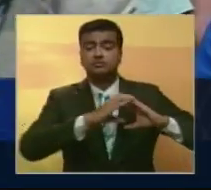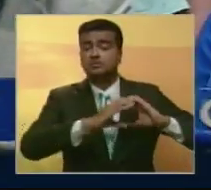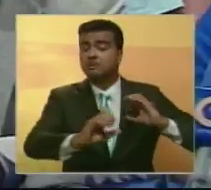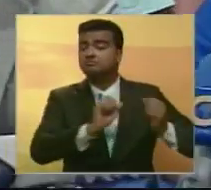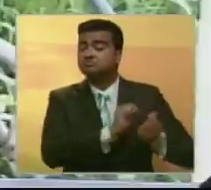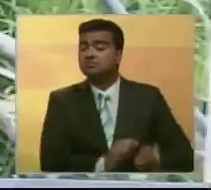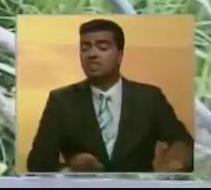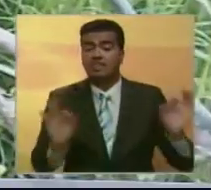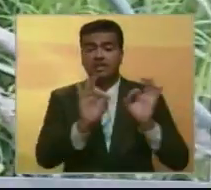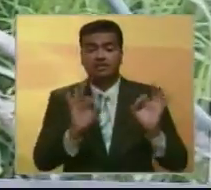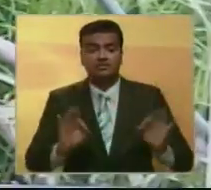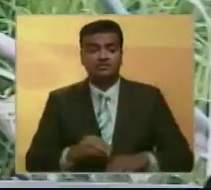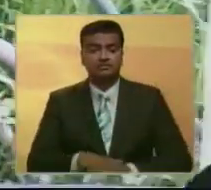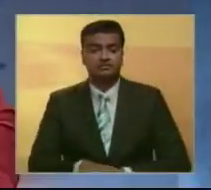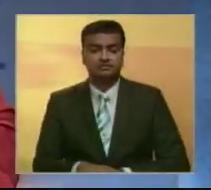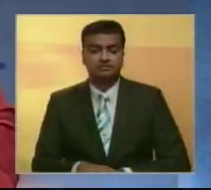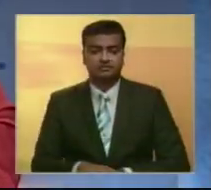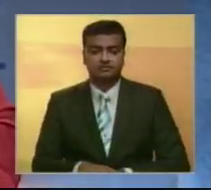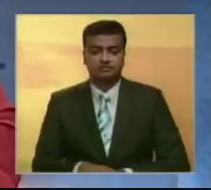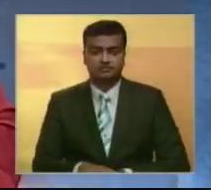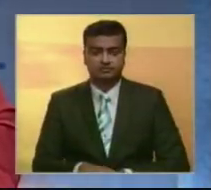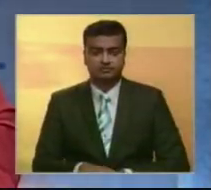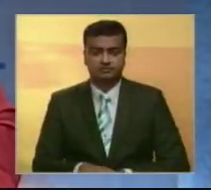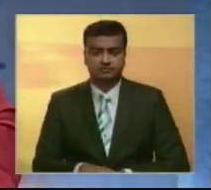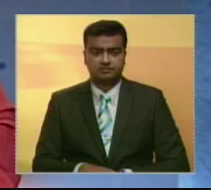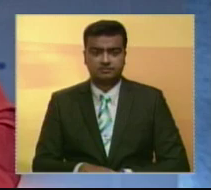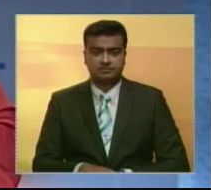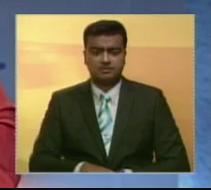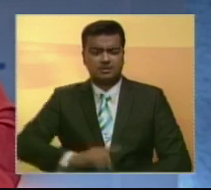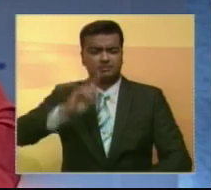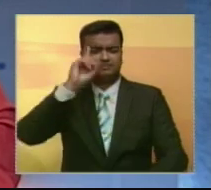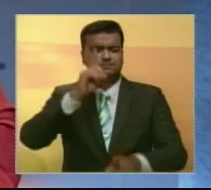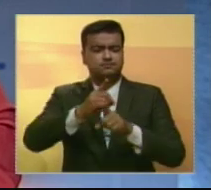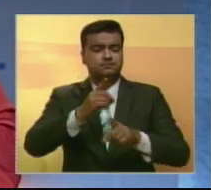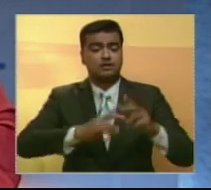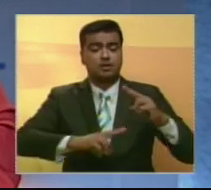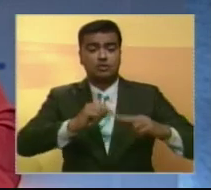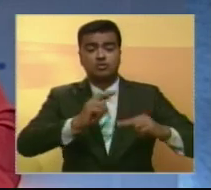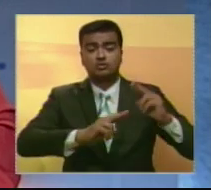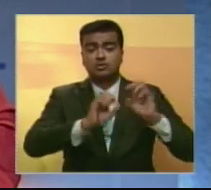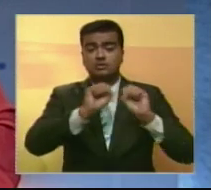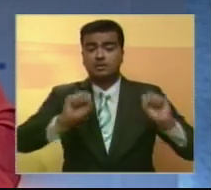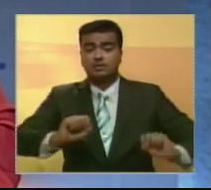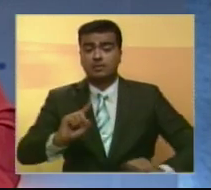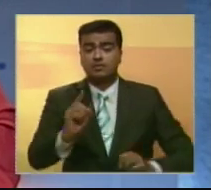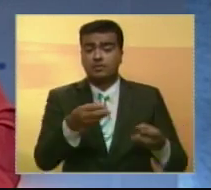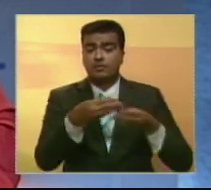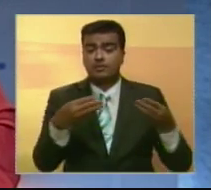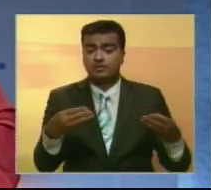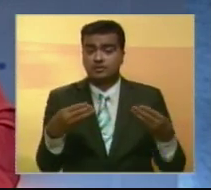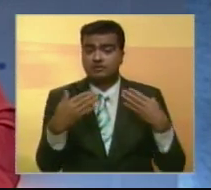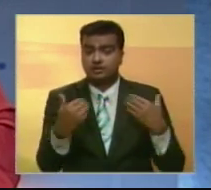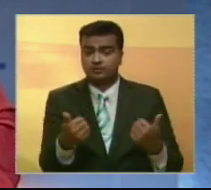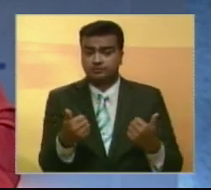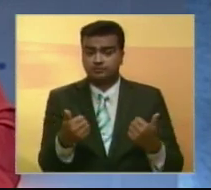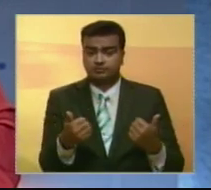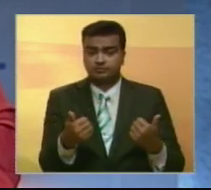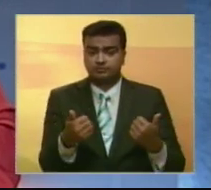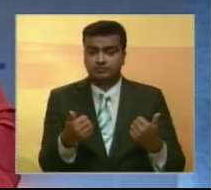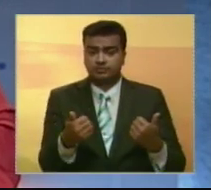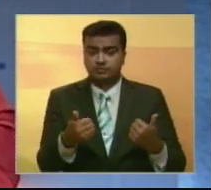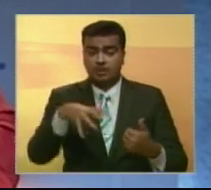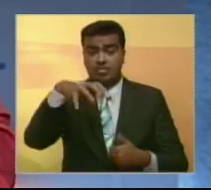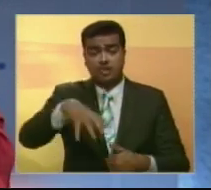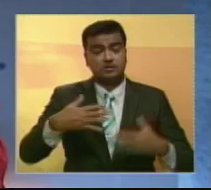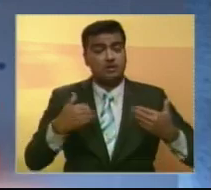y ausencia del servicio. Con el propósito de la construcción del Sistema Único Público de Salud, fueron activados los Estados Mayores de